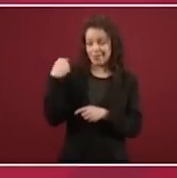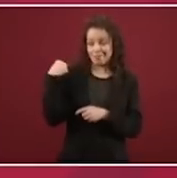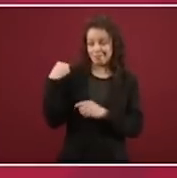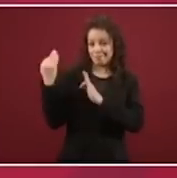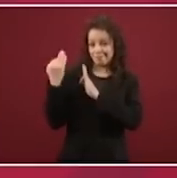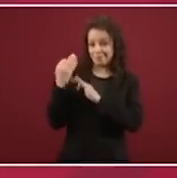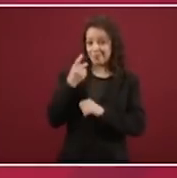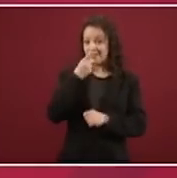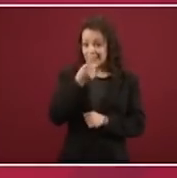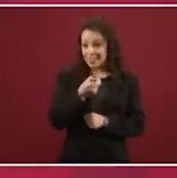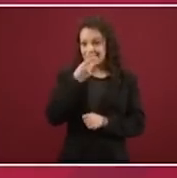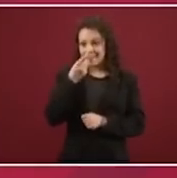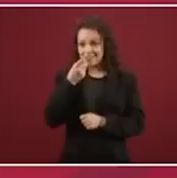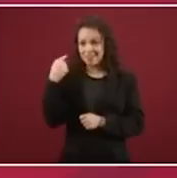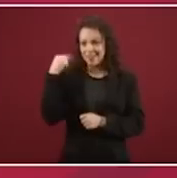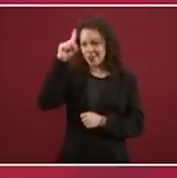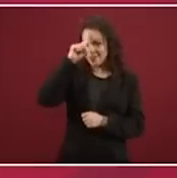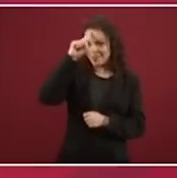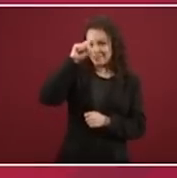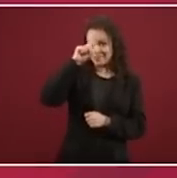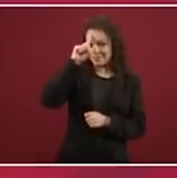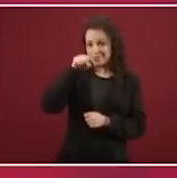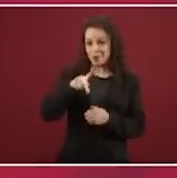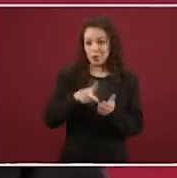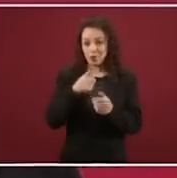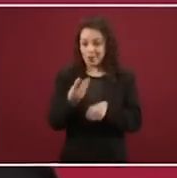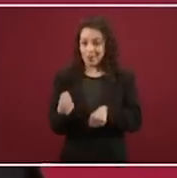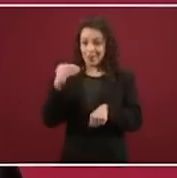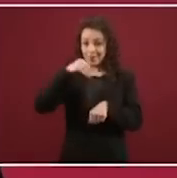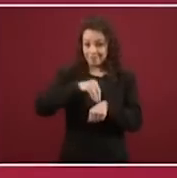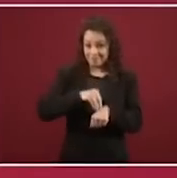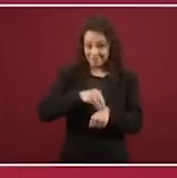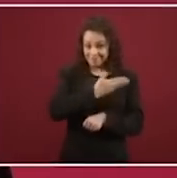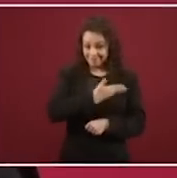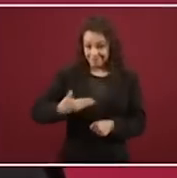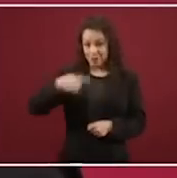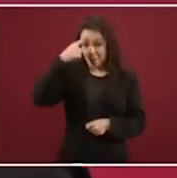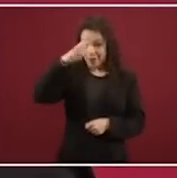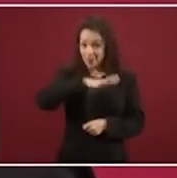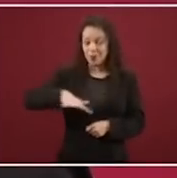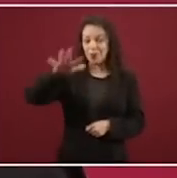Diles, diles, diles que te vas a reelegir para que se enojen.